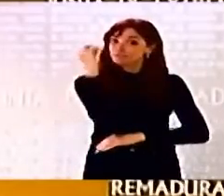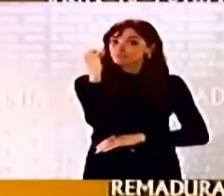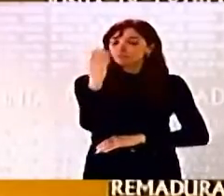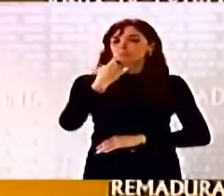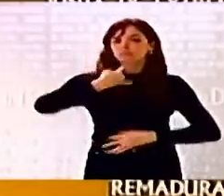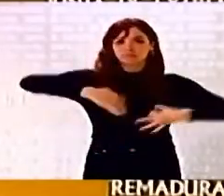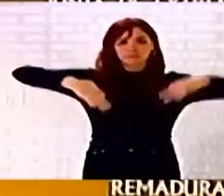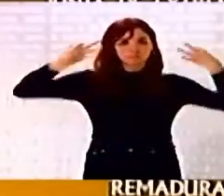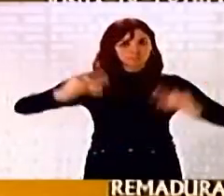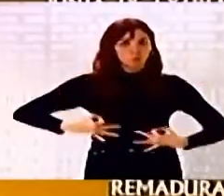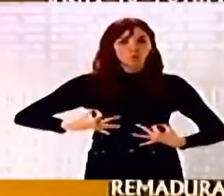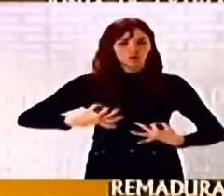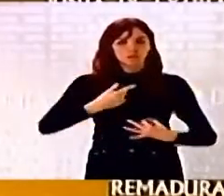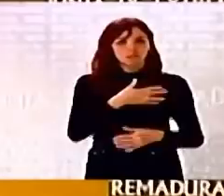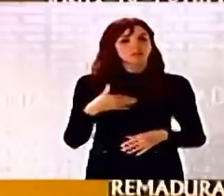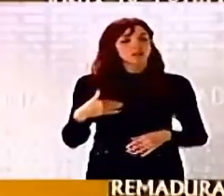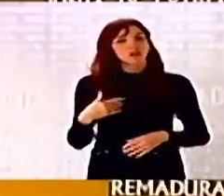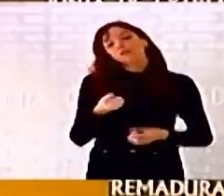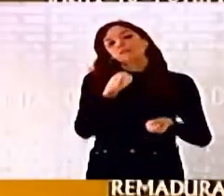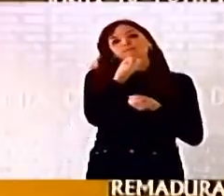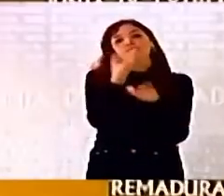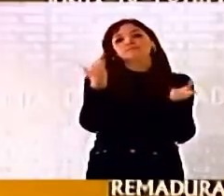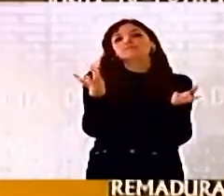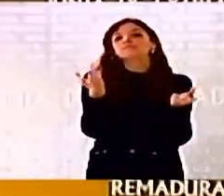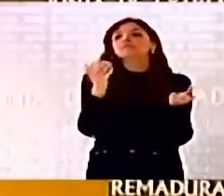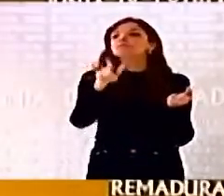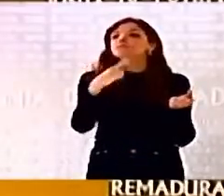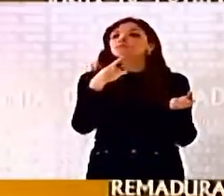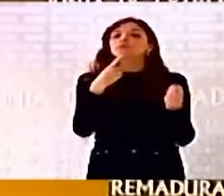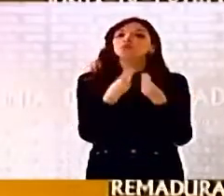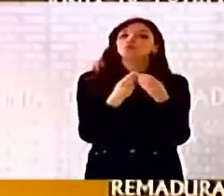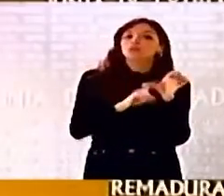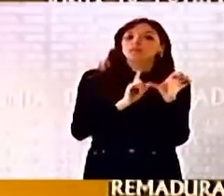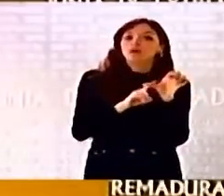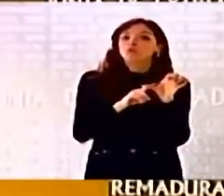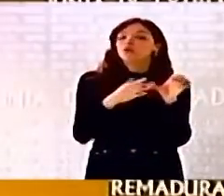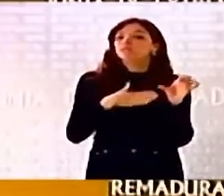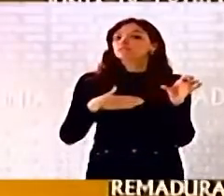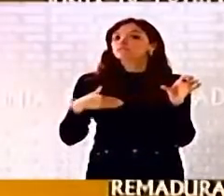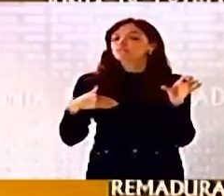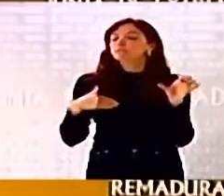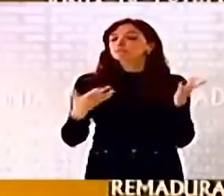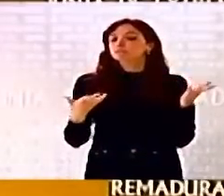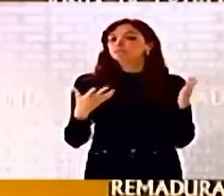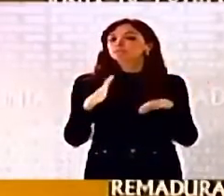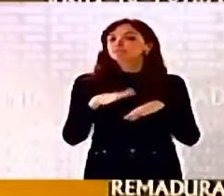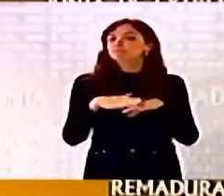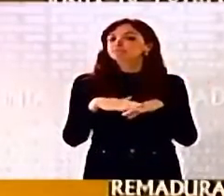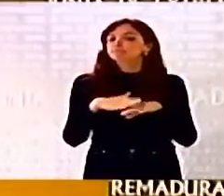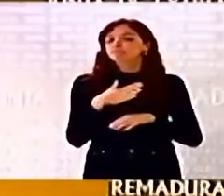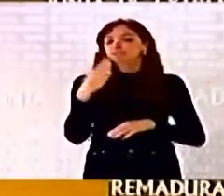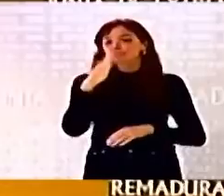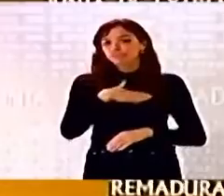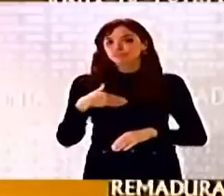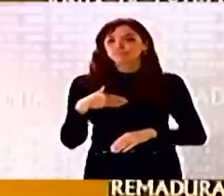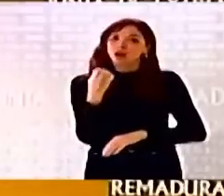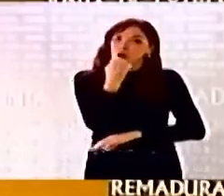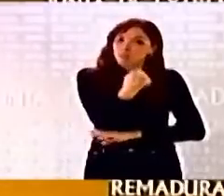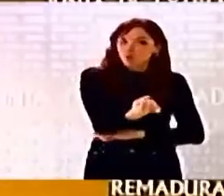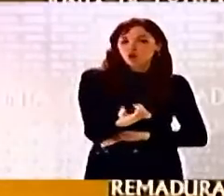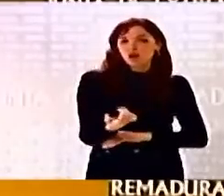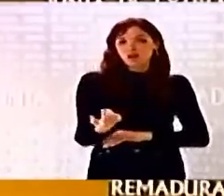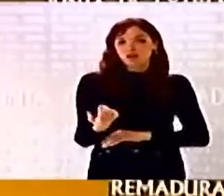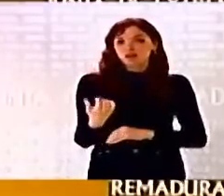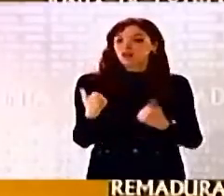determinante, trasladó y comunicó que la Junta de Extremadura estaría para apoyar, para